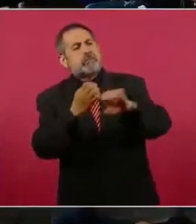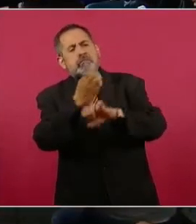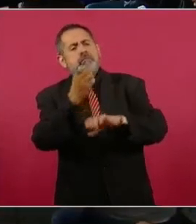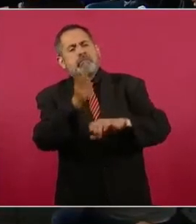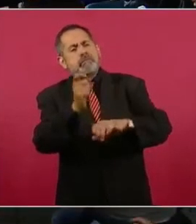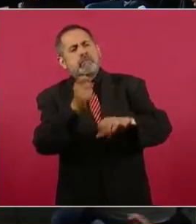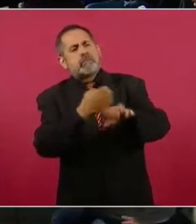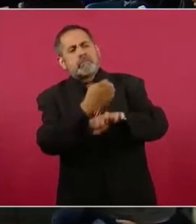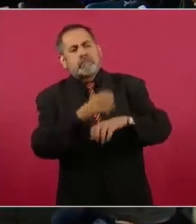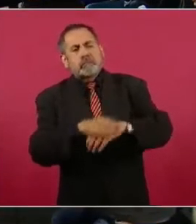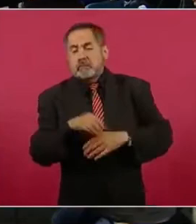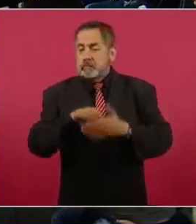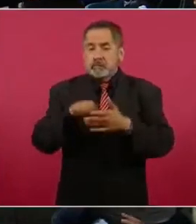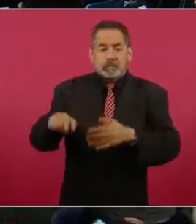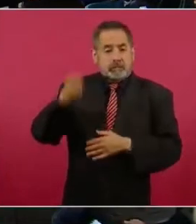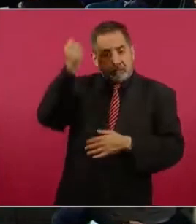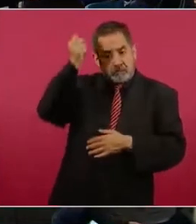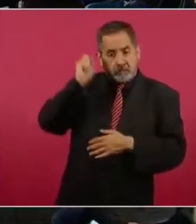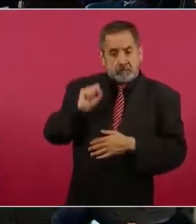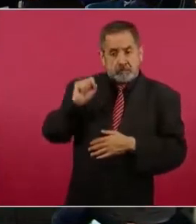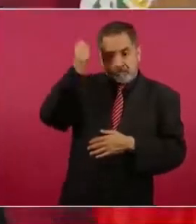ejemplo, en Sinaloa,